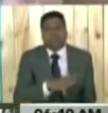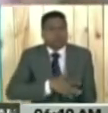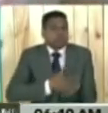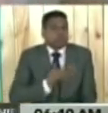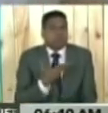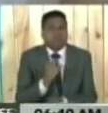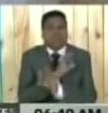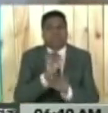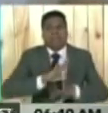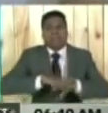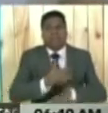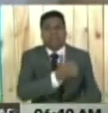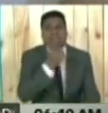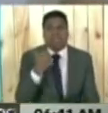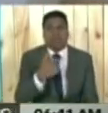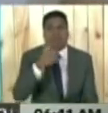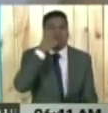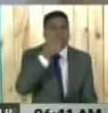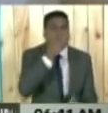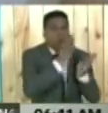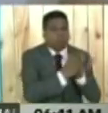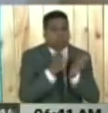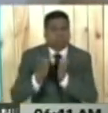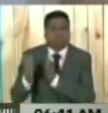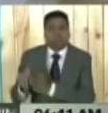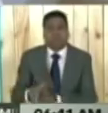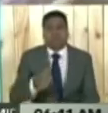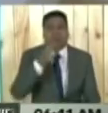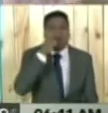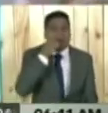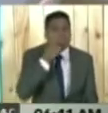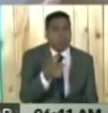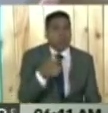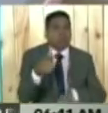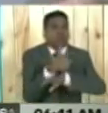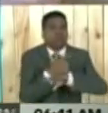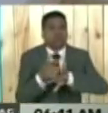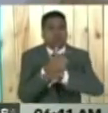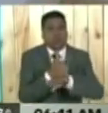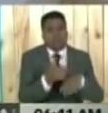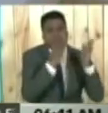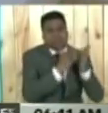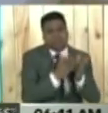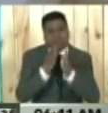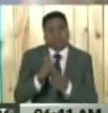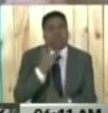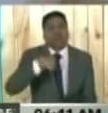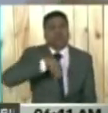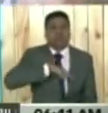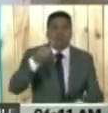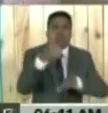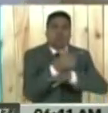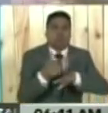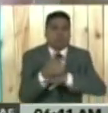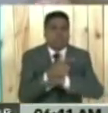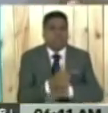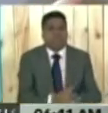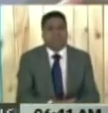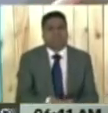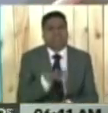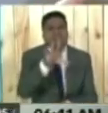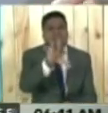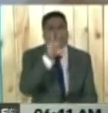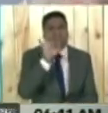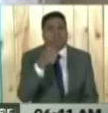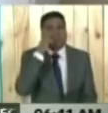pudieron porque ahí hay un pueblo organizado. Hay un pueblo organizado y hay un gobierno organizado. Nosotros somos gobierno. Somos gobierno electos por